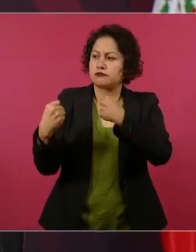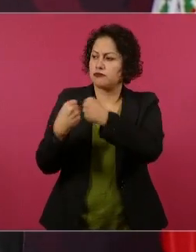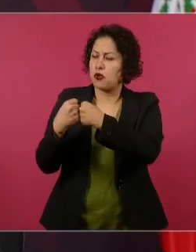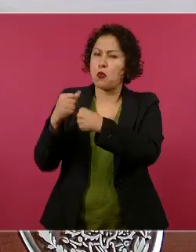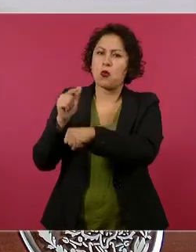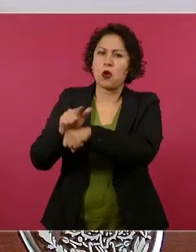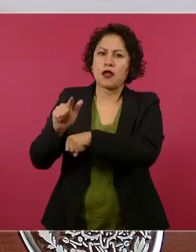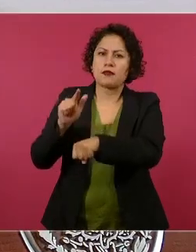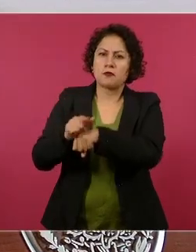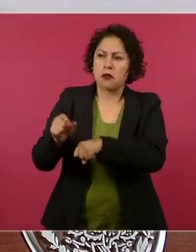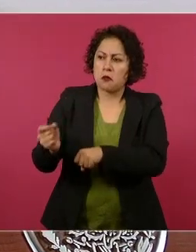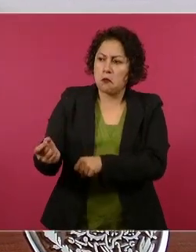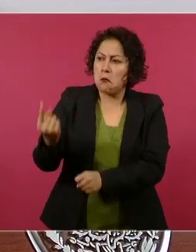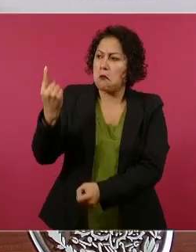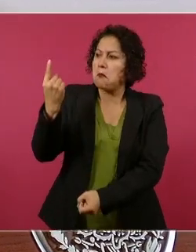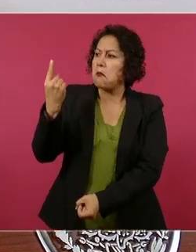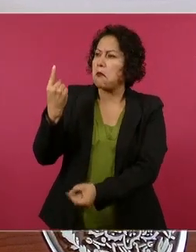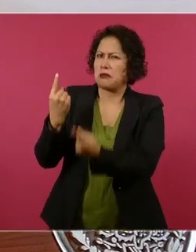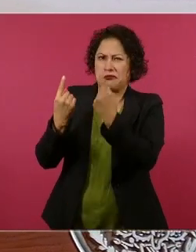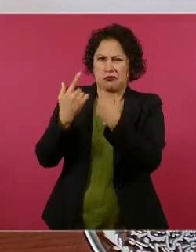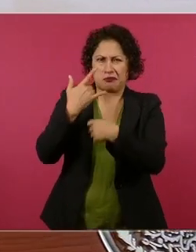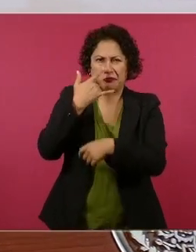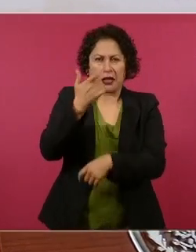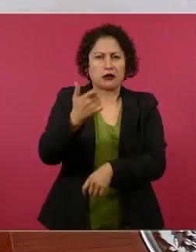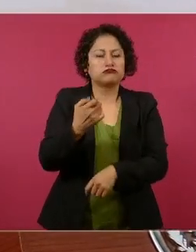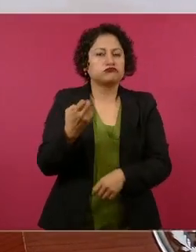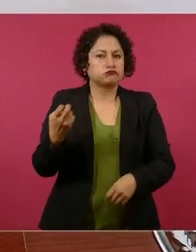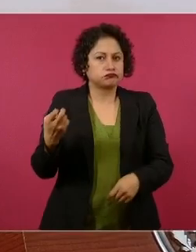pero era muy raro. Y